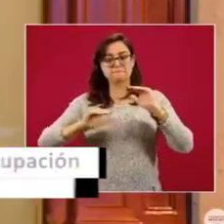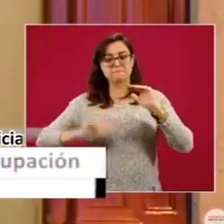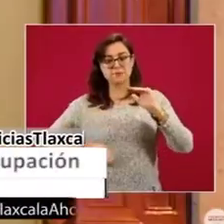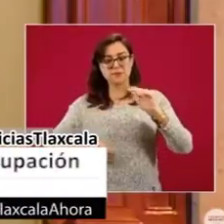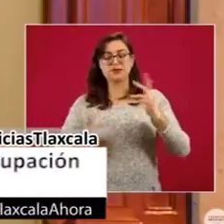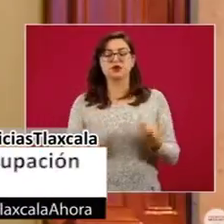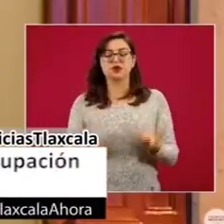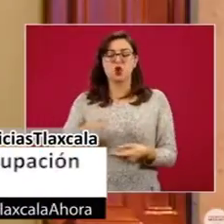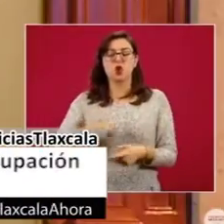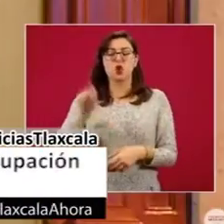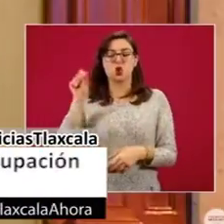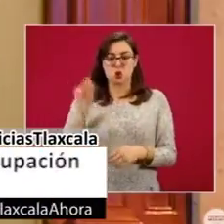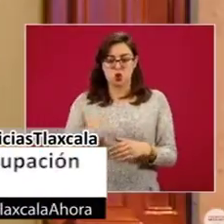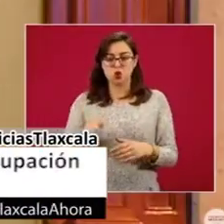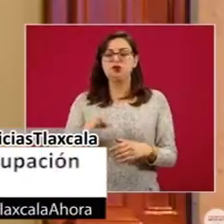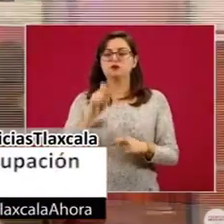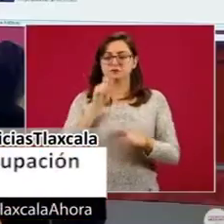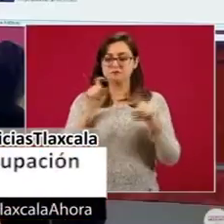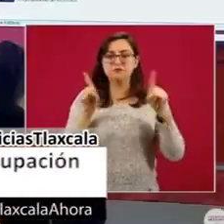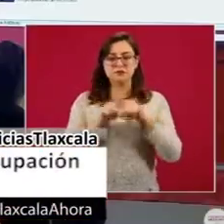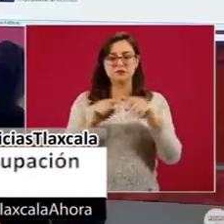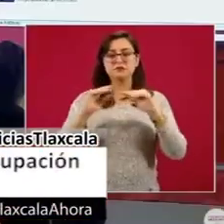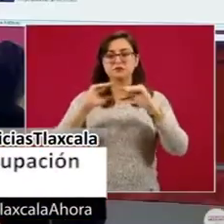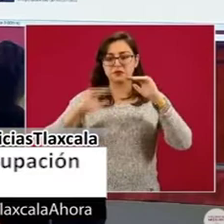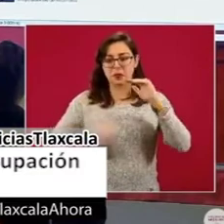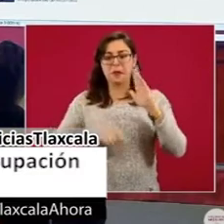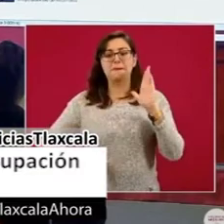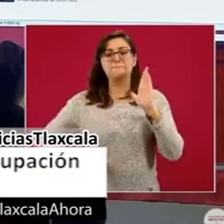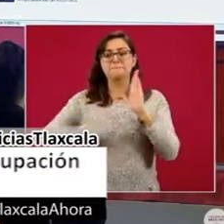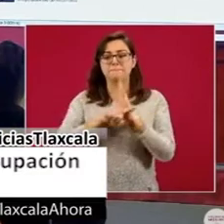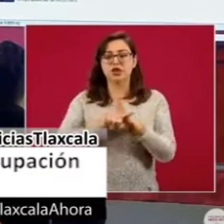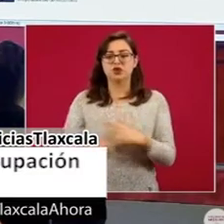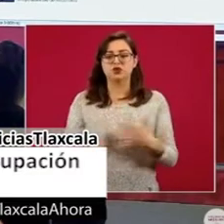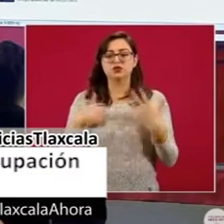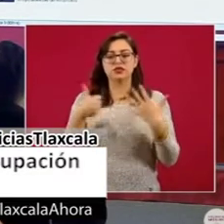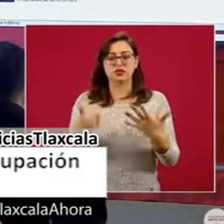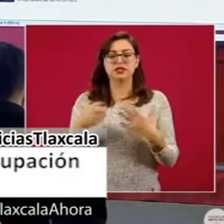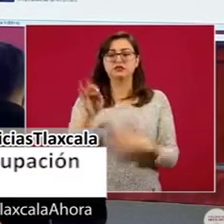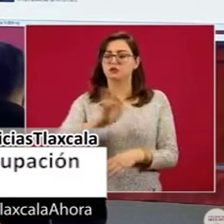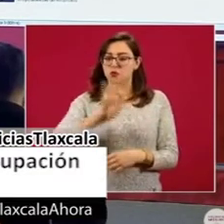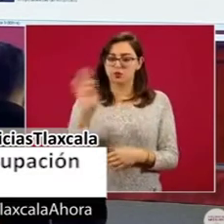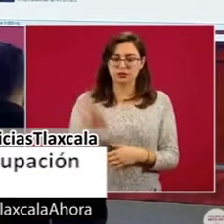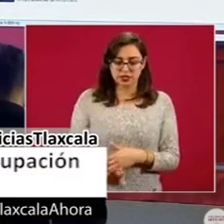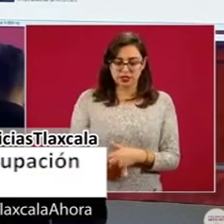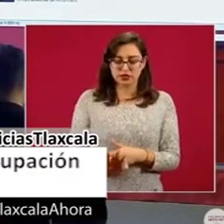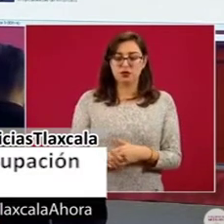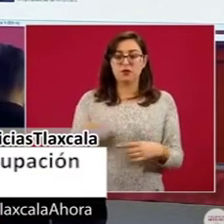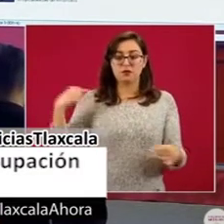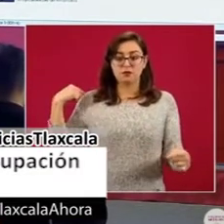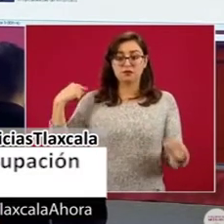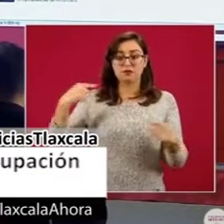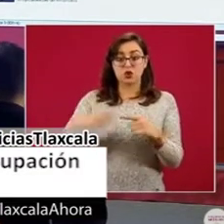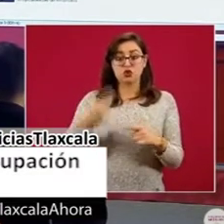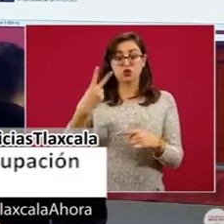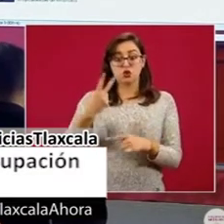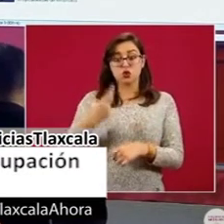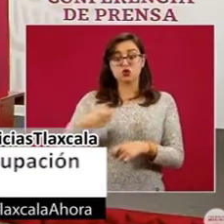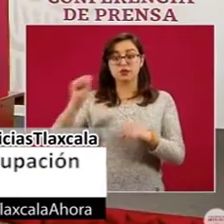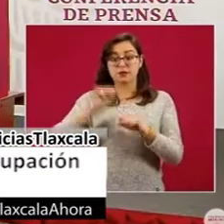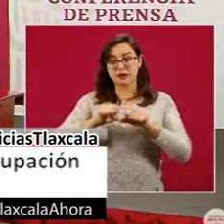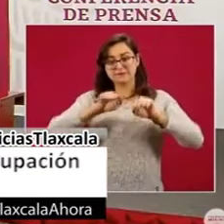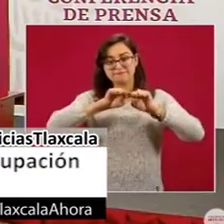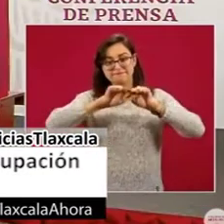pandemia del coronavirus, son al menos 7 entidades las que se mantienen por encima del 50% de la ocupación hospitalaria por tercer día consecutivo, entre